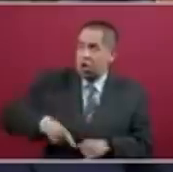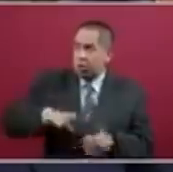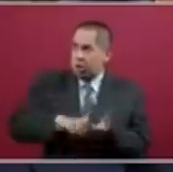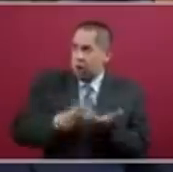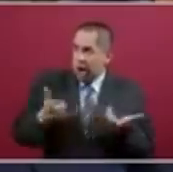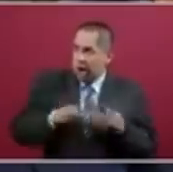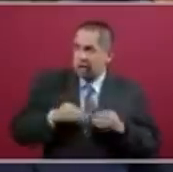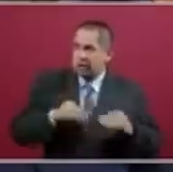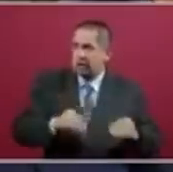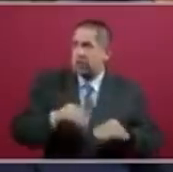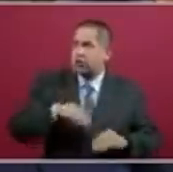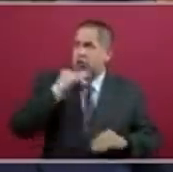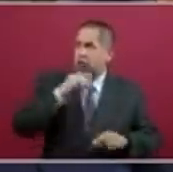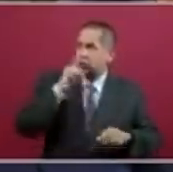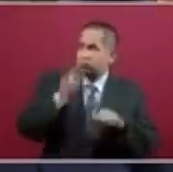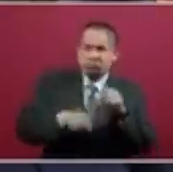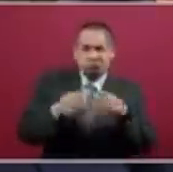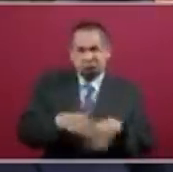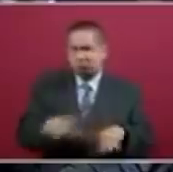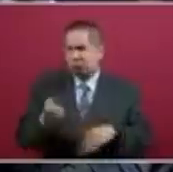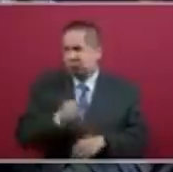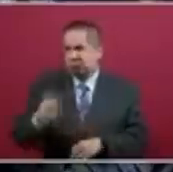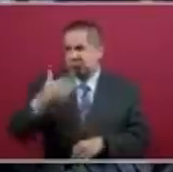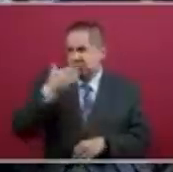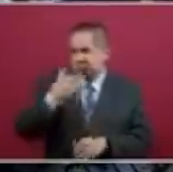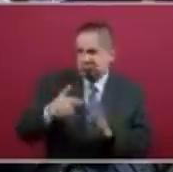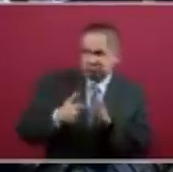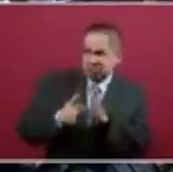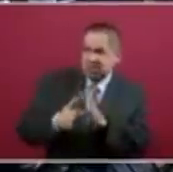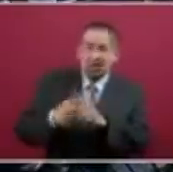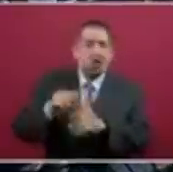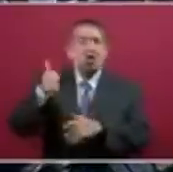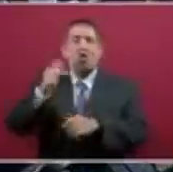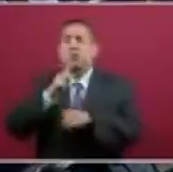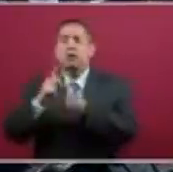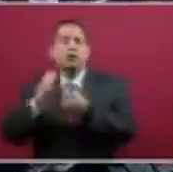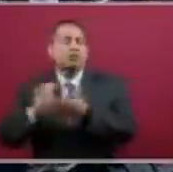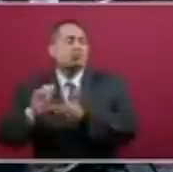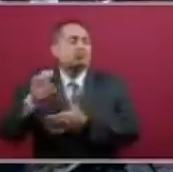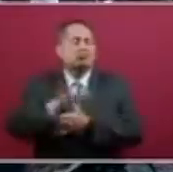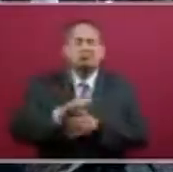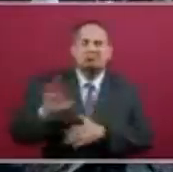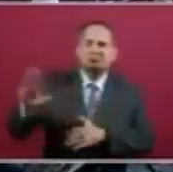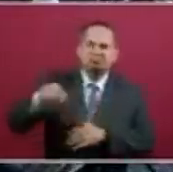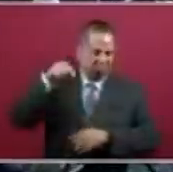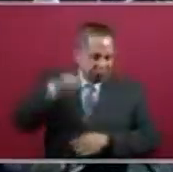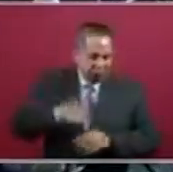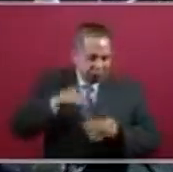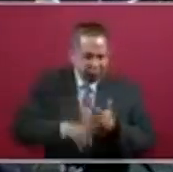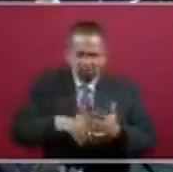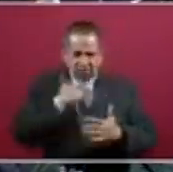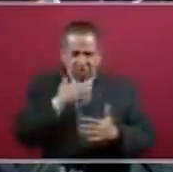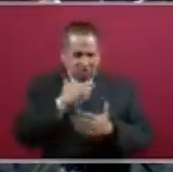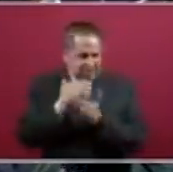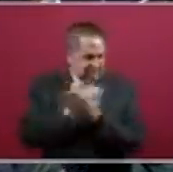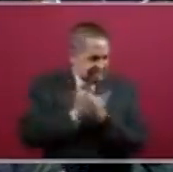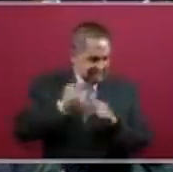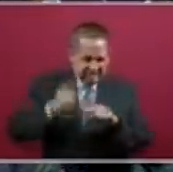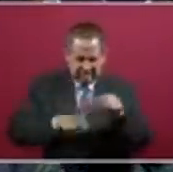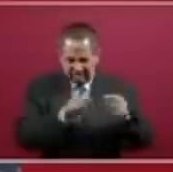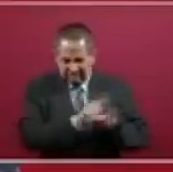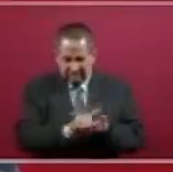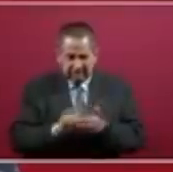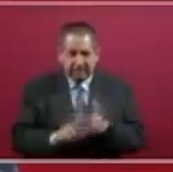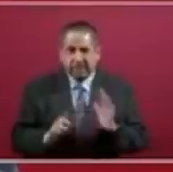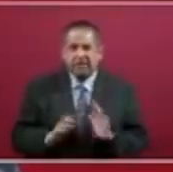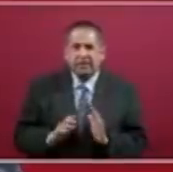que acabar con la corrupción es más eficiente, a lo mejor que la inversión extranjera, que la participación de empresas particulares en